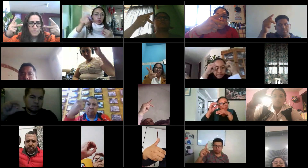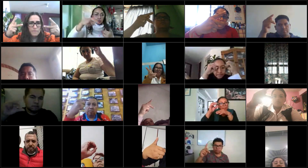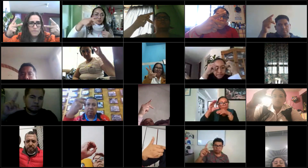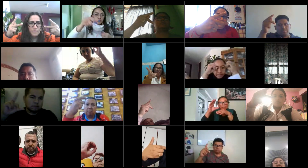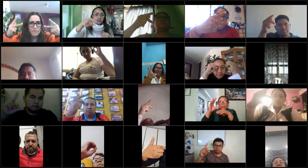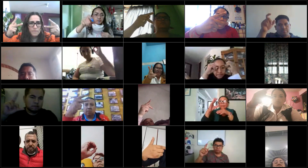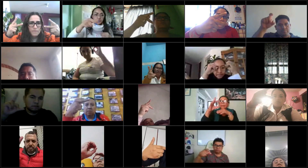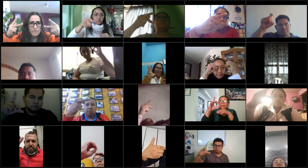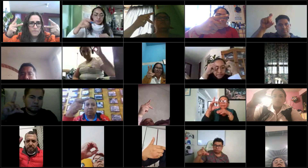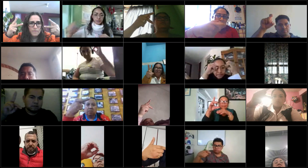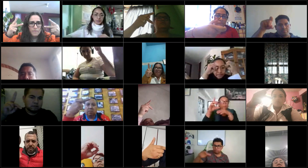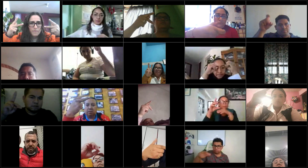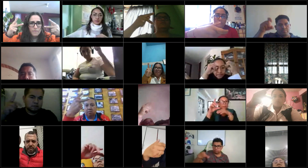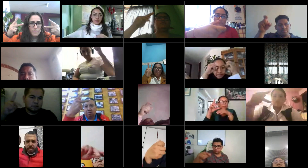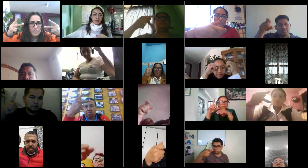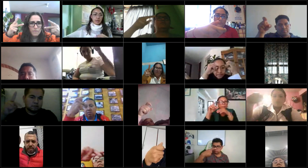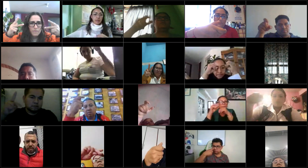Q.